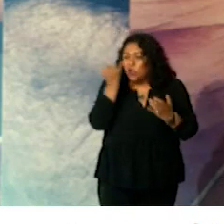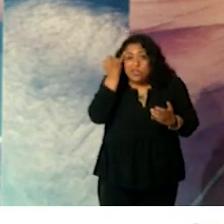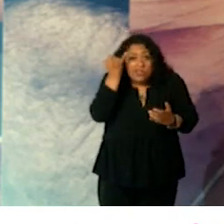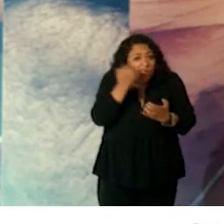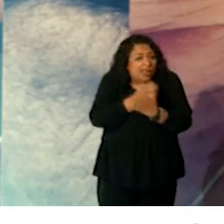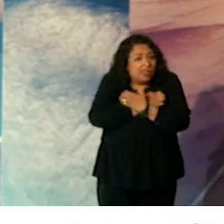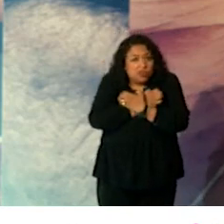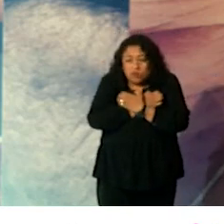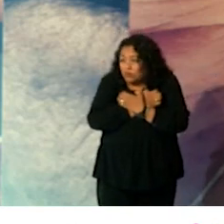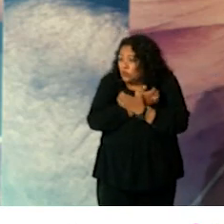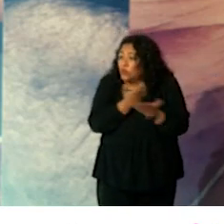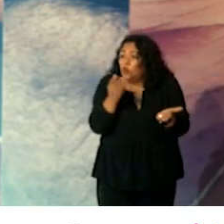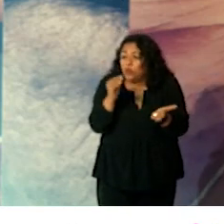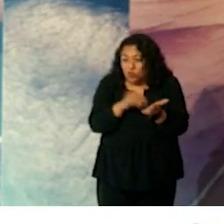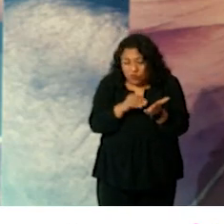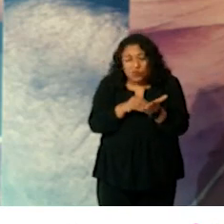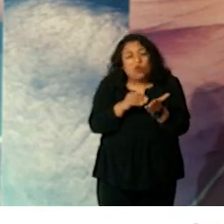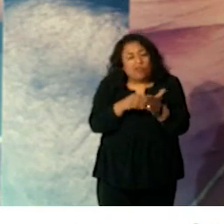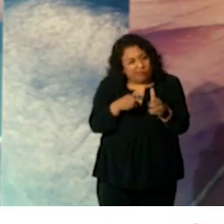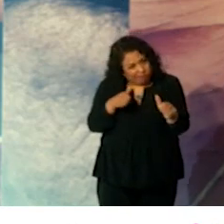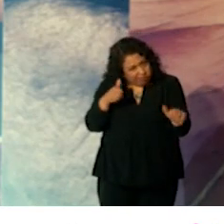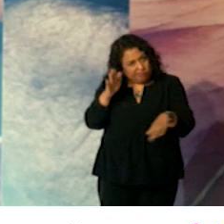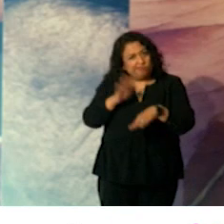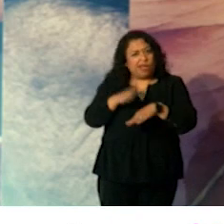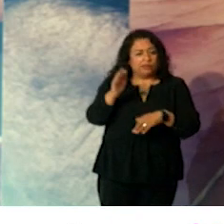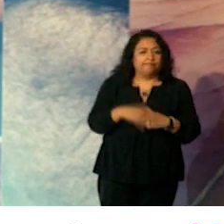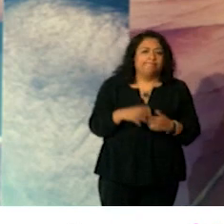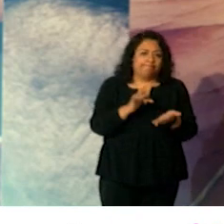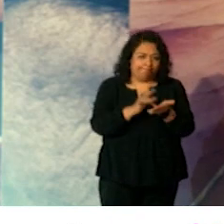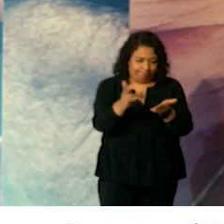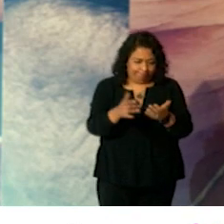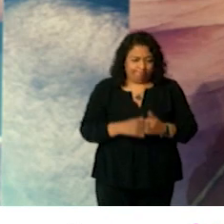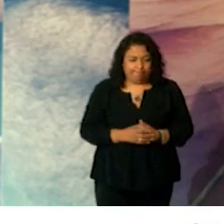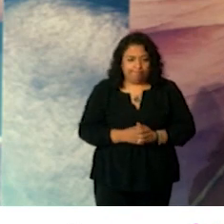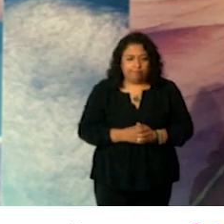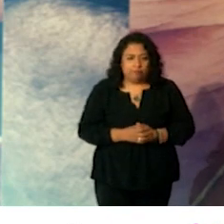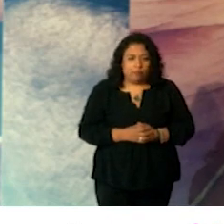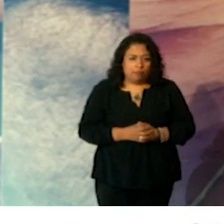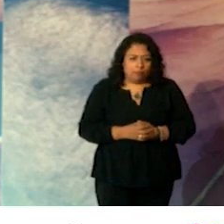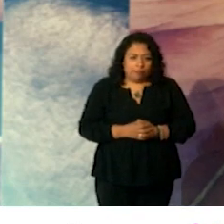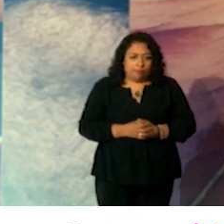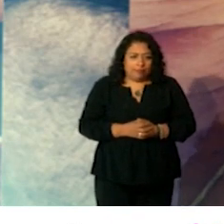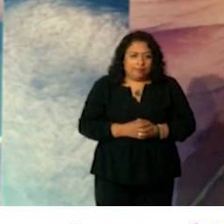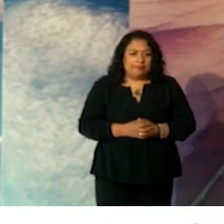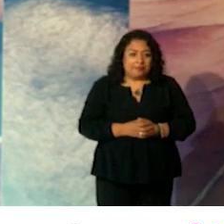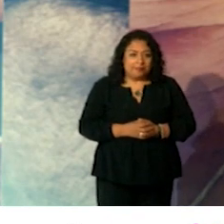de educación todavía se queda un poco a medias. Gracias. Muchas gracias.